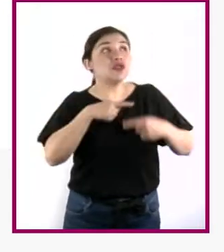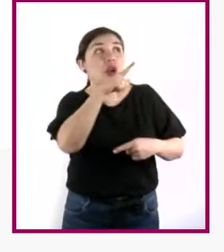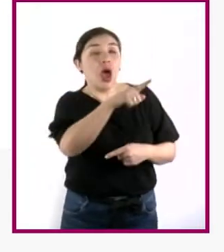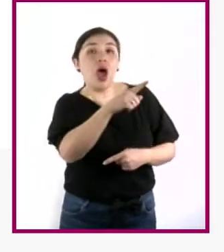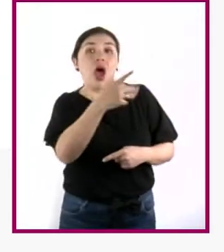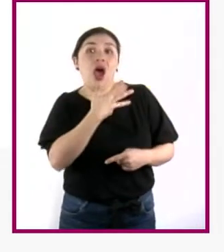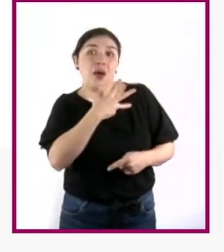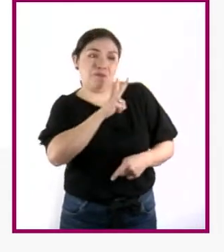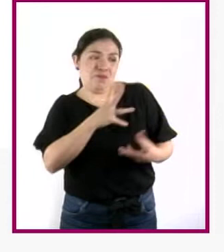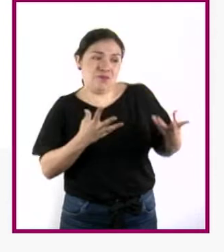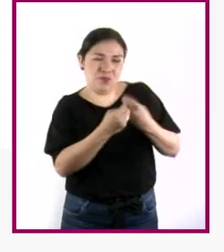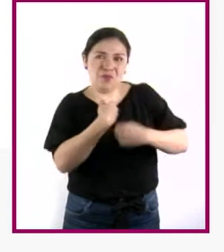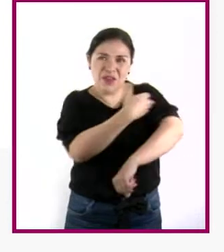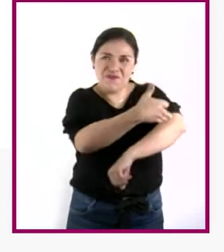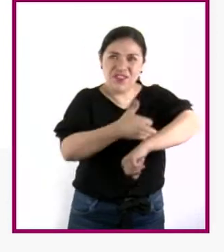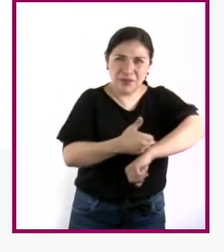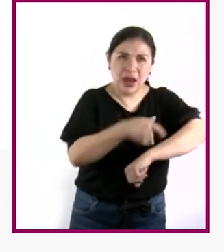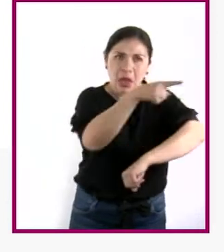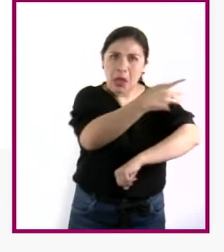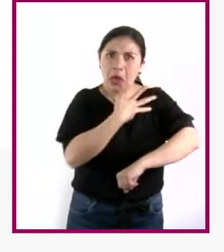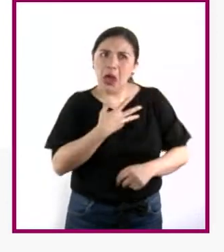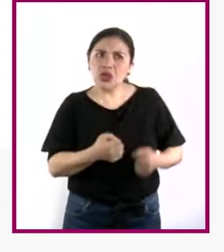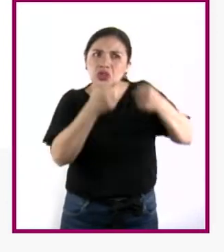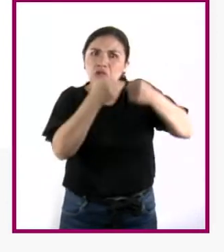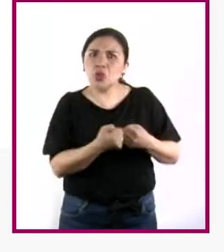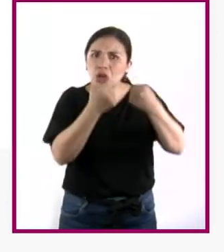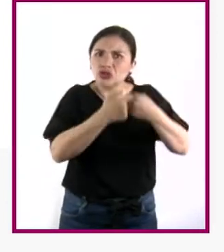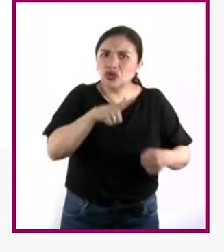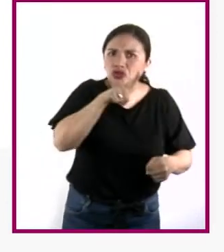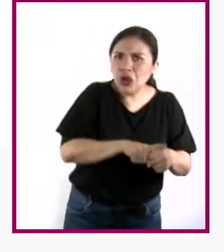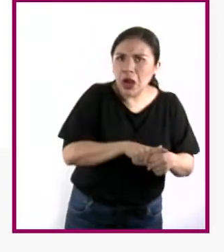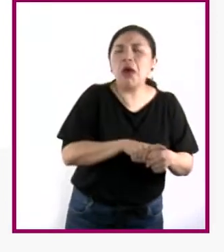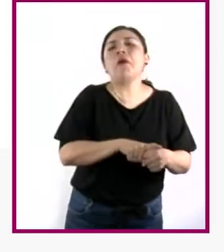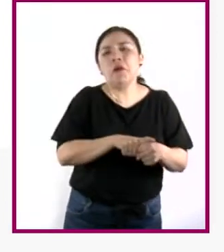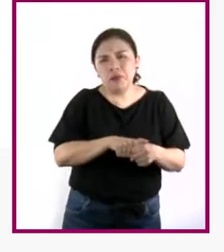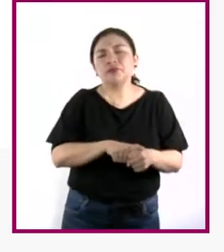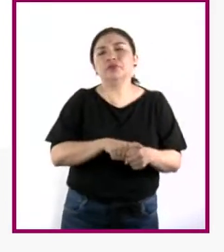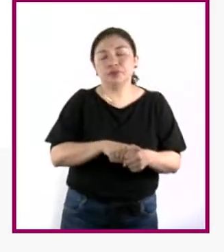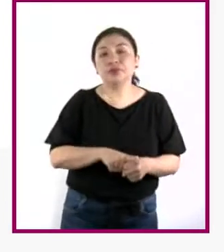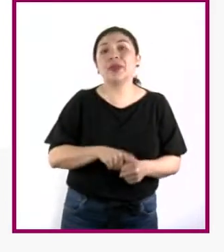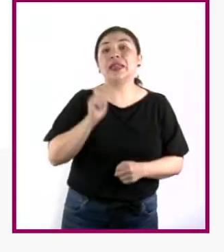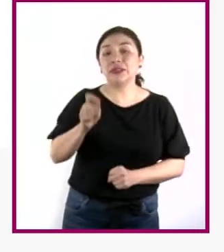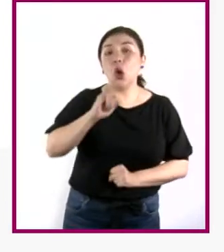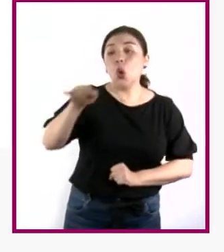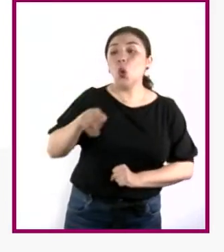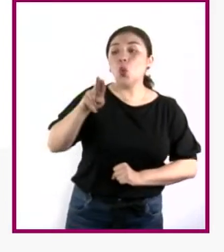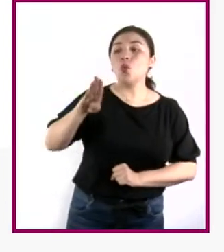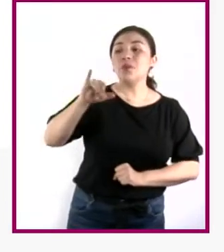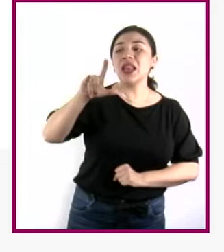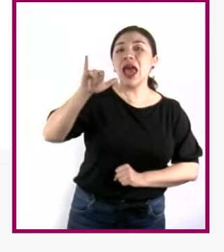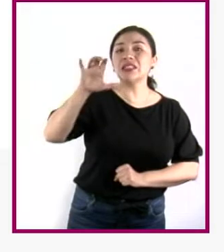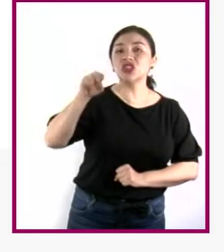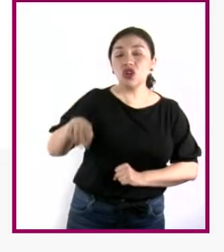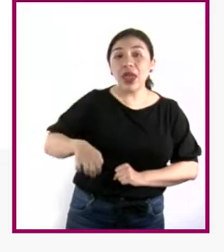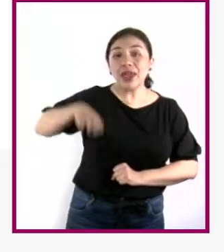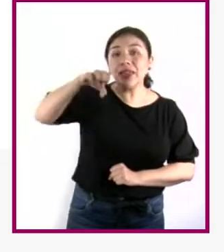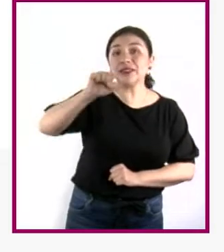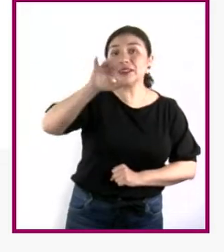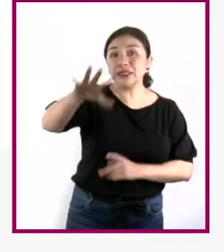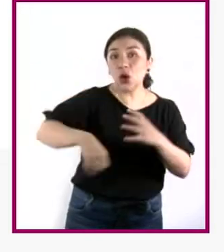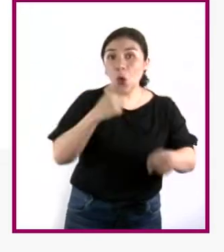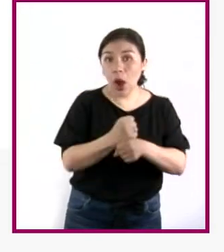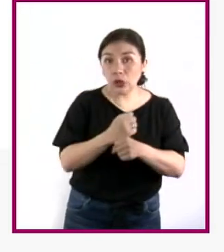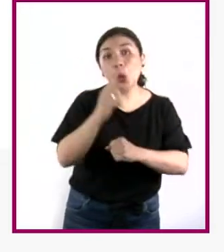dentro o fuera del hogar con acceso a seguridad social. En el caso de la jubilación, en la edad de 65 más,